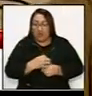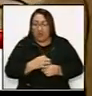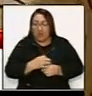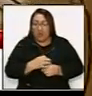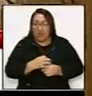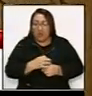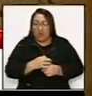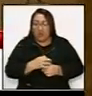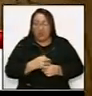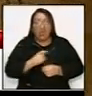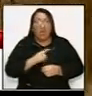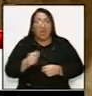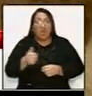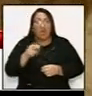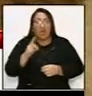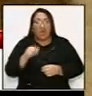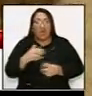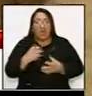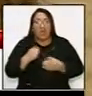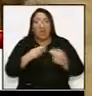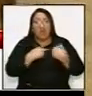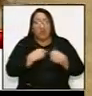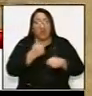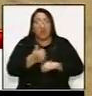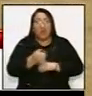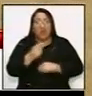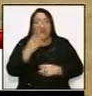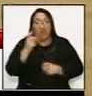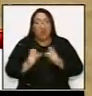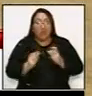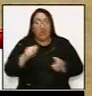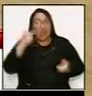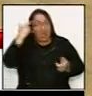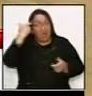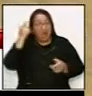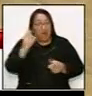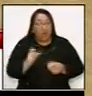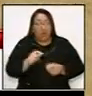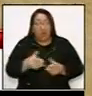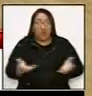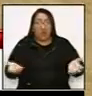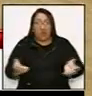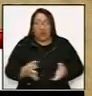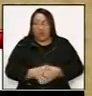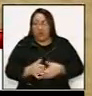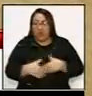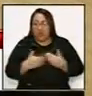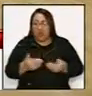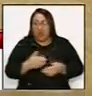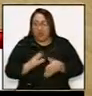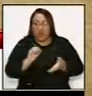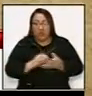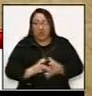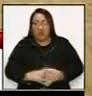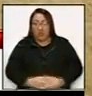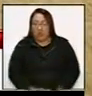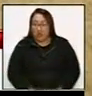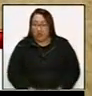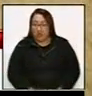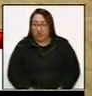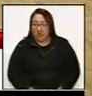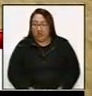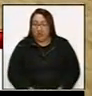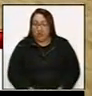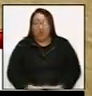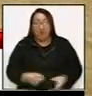venga inclusive el jefe de la DIVIAC. Acá se quiere responsabilizar de un suicidio a personas que han seguido su protocolo que está establecido en este caso